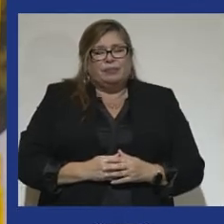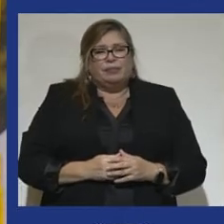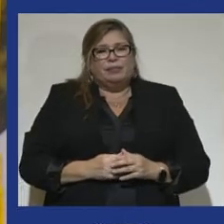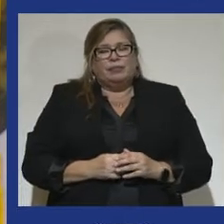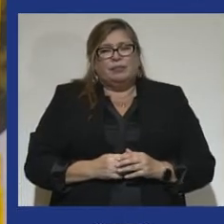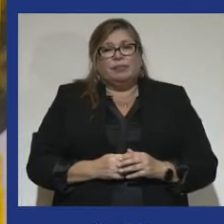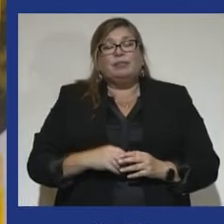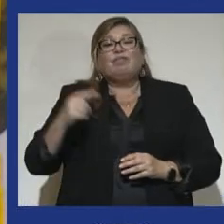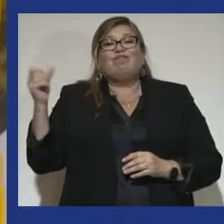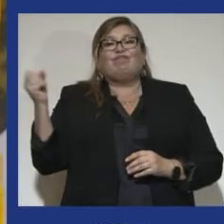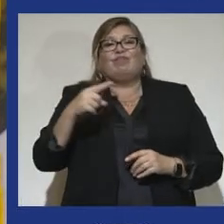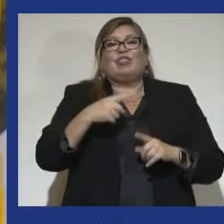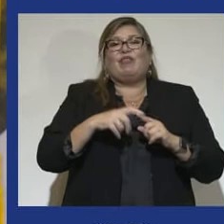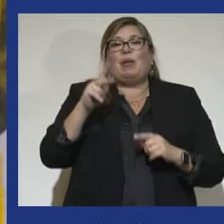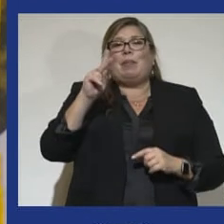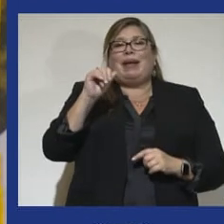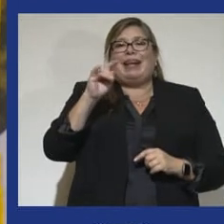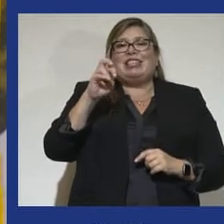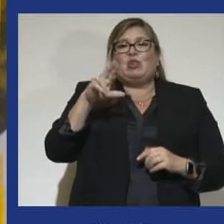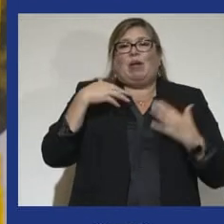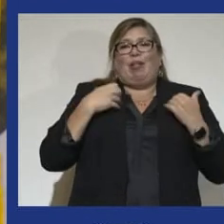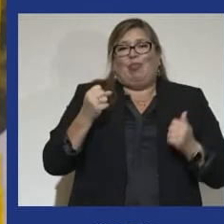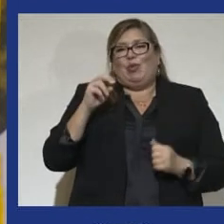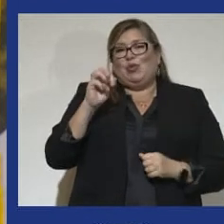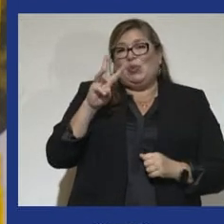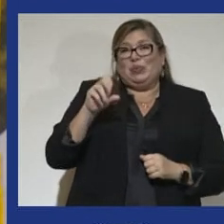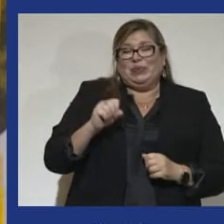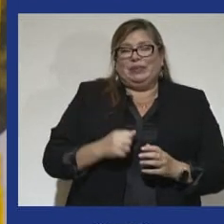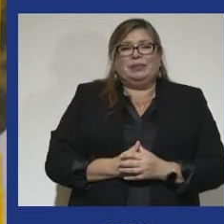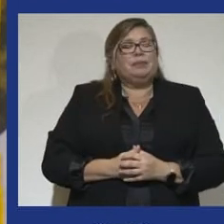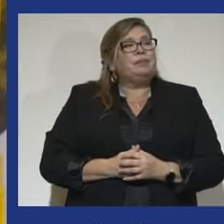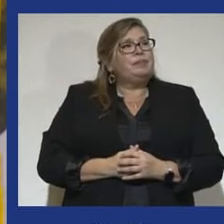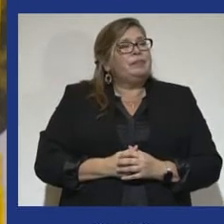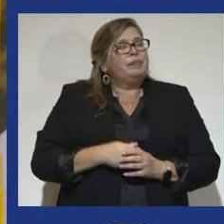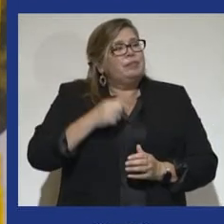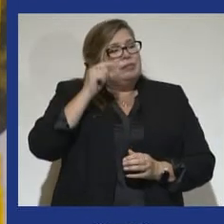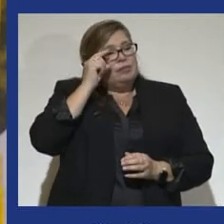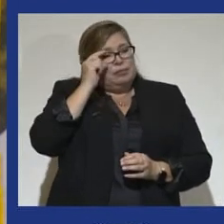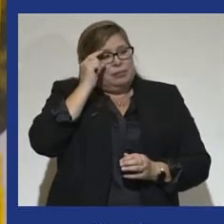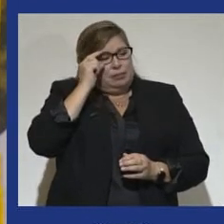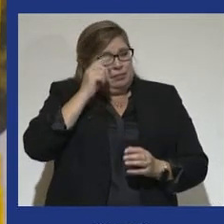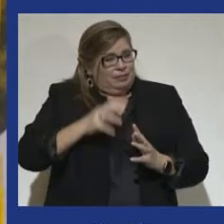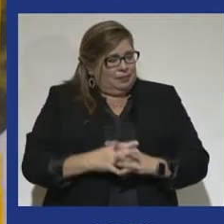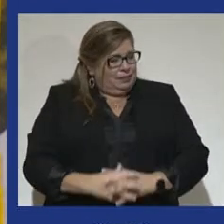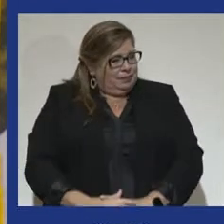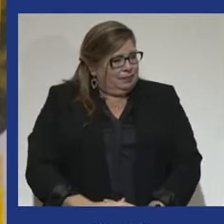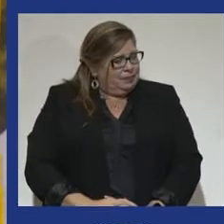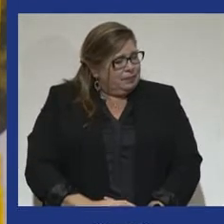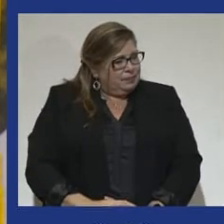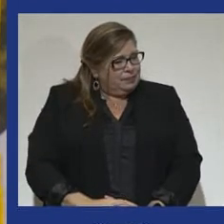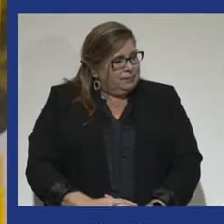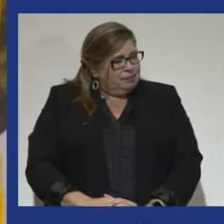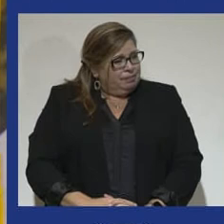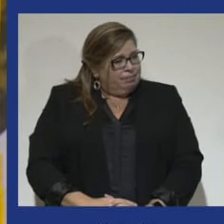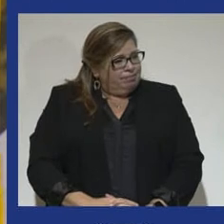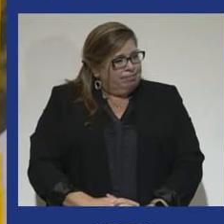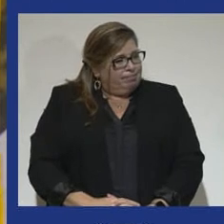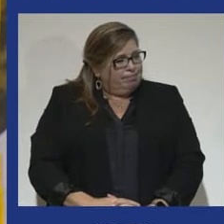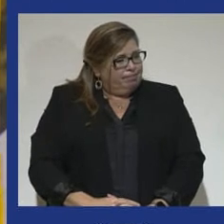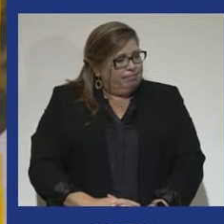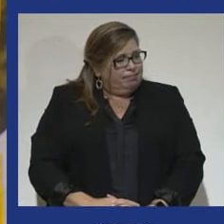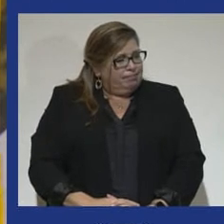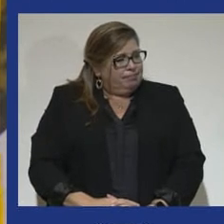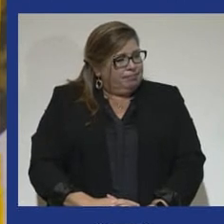ayuda card sí gracias yo quería